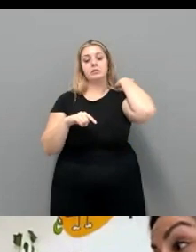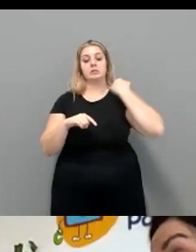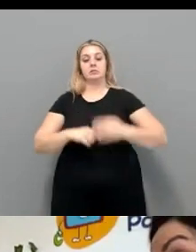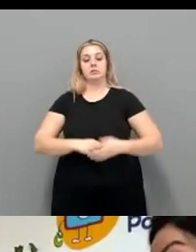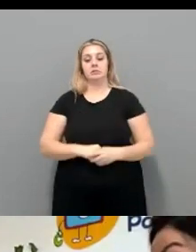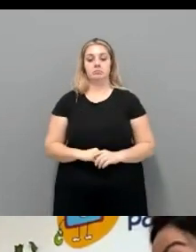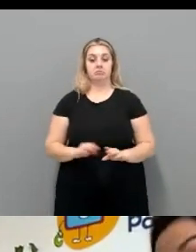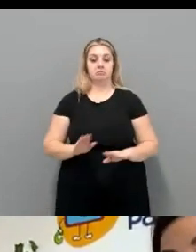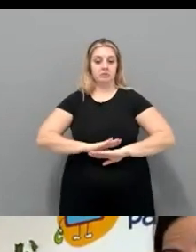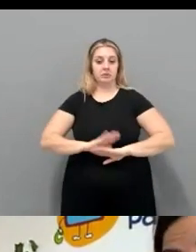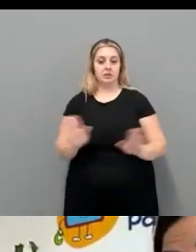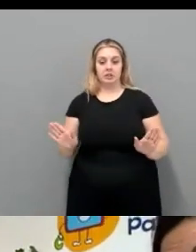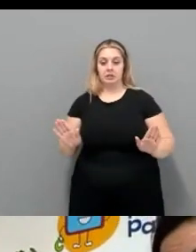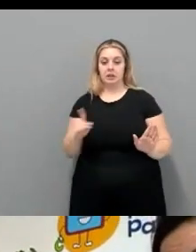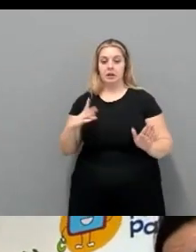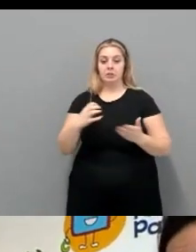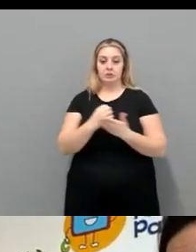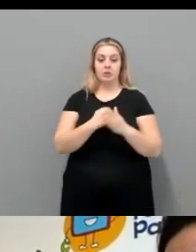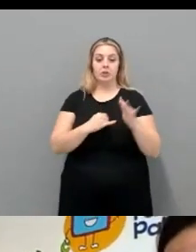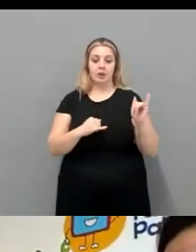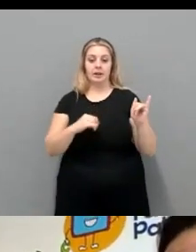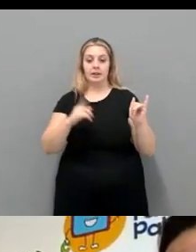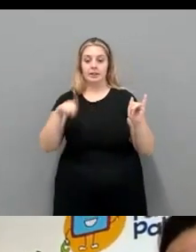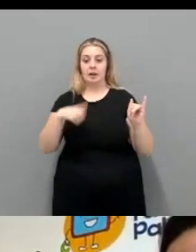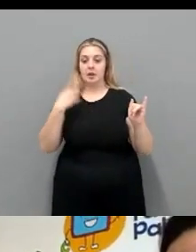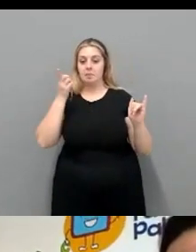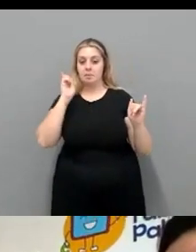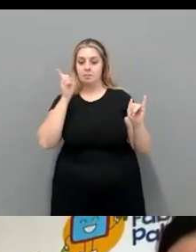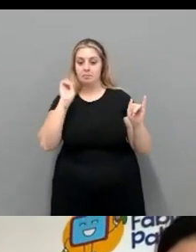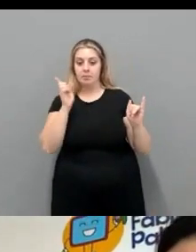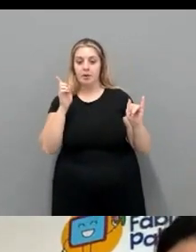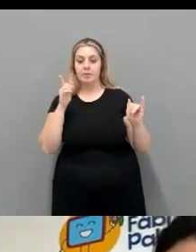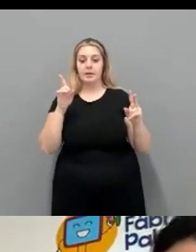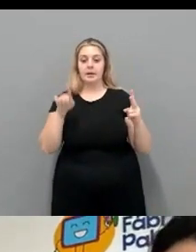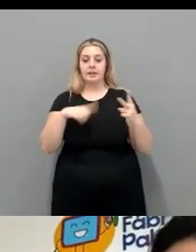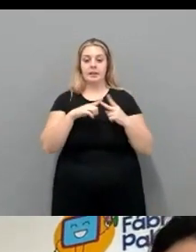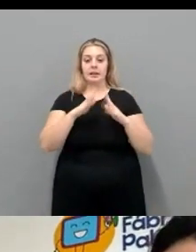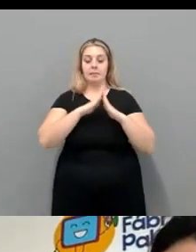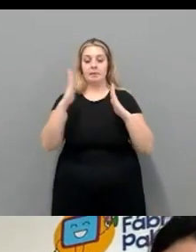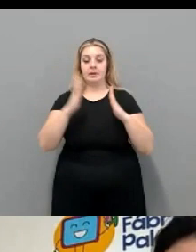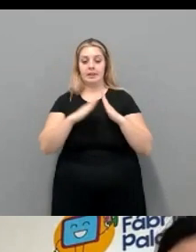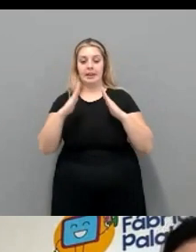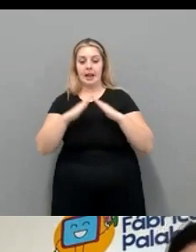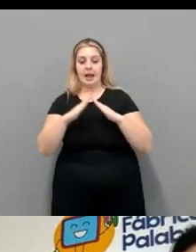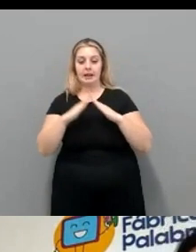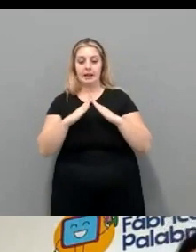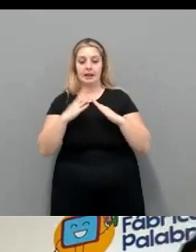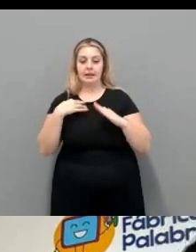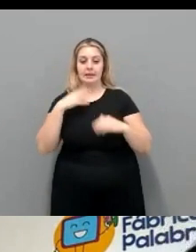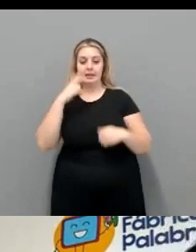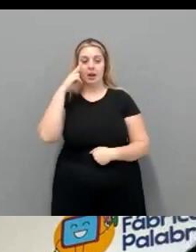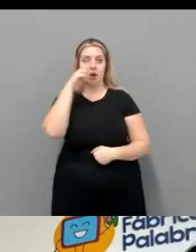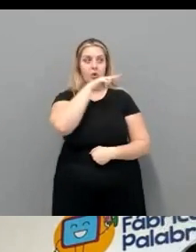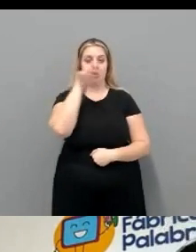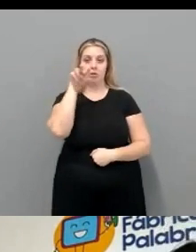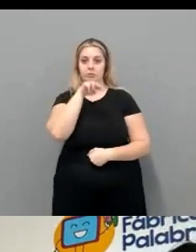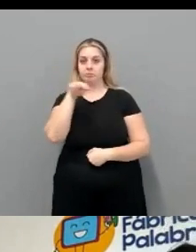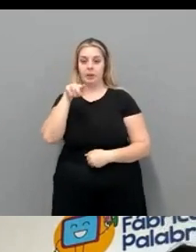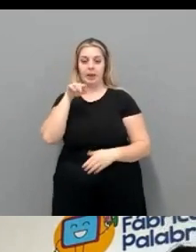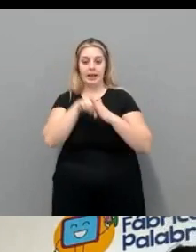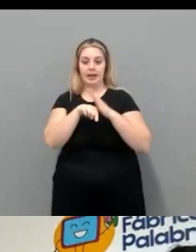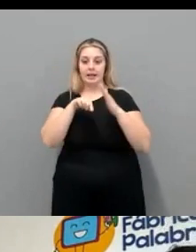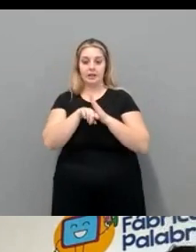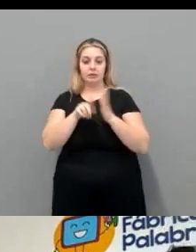Y ya está, lo lleva todo ahí, también el móvil, también la domótica de casa. Ella con su mirada gestiona y